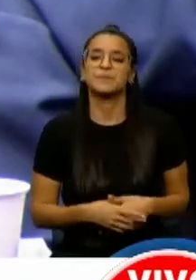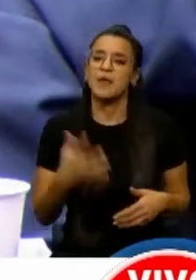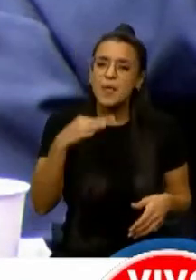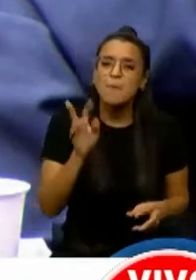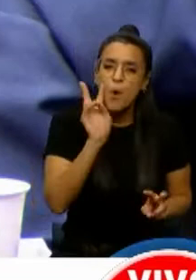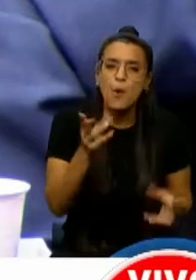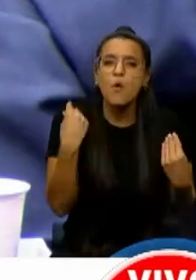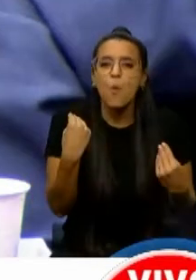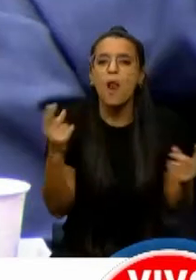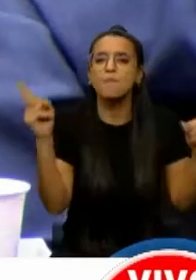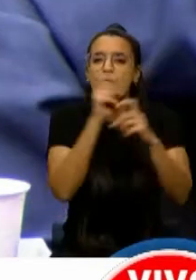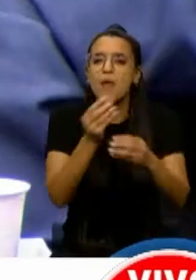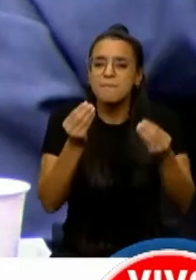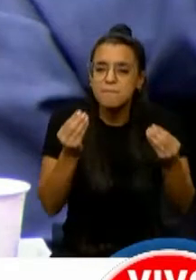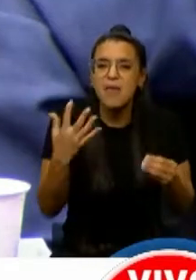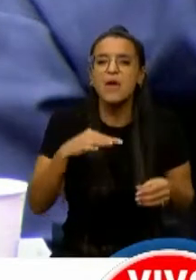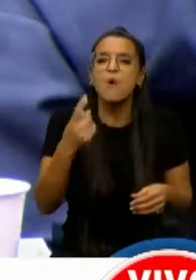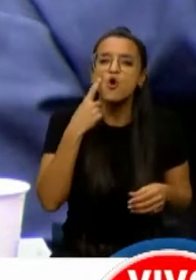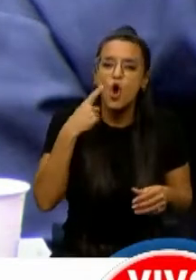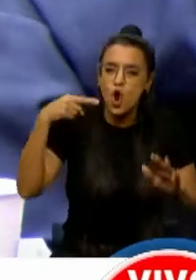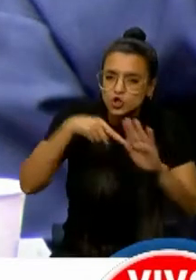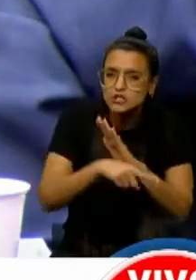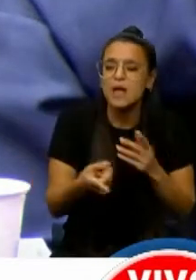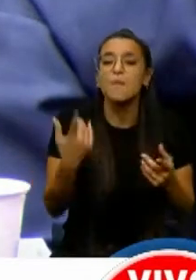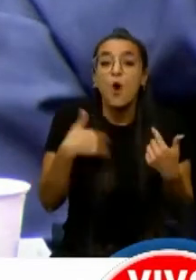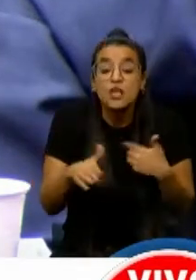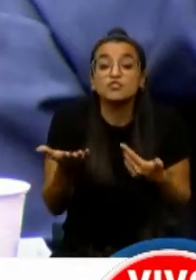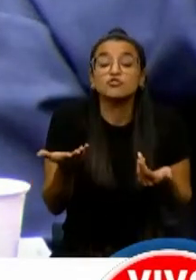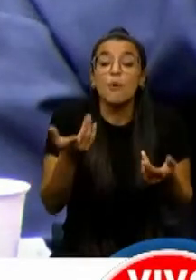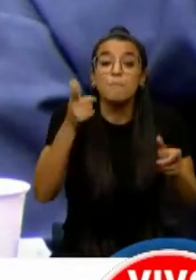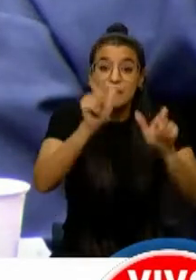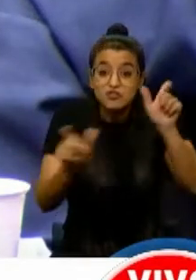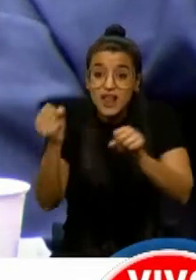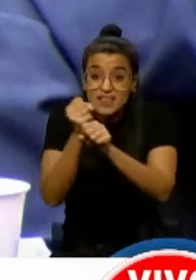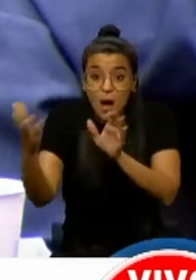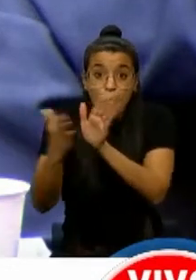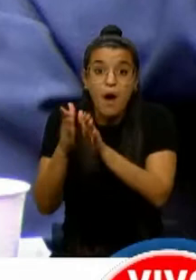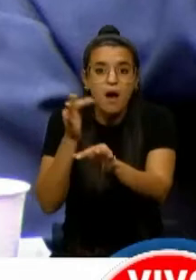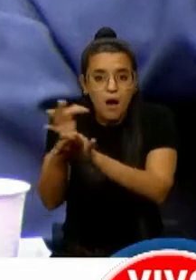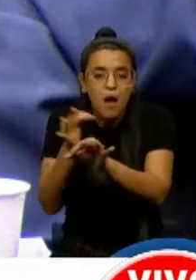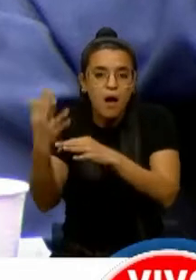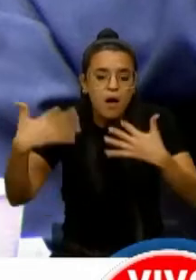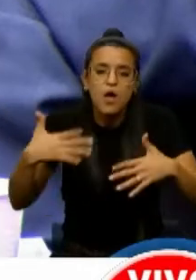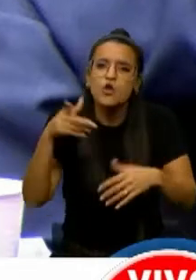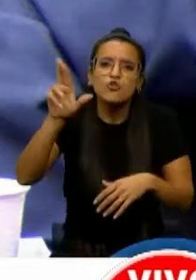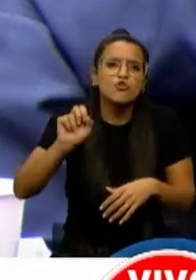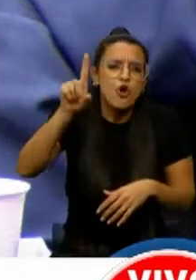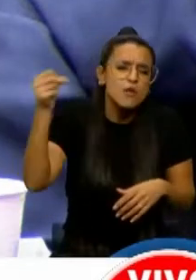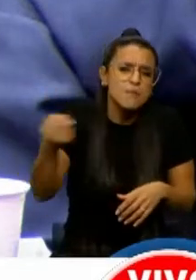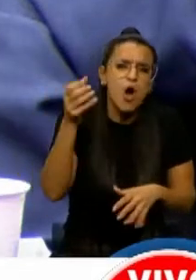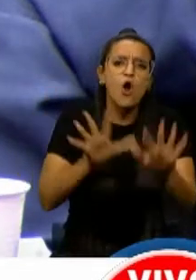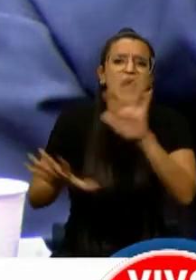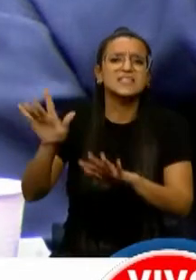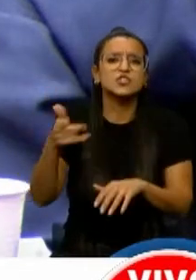Tenemos que ver cuál es la problemática, tenemos que conocerlos, por eso hay que capacitar a los que trabajan con ellos, por eso hay que darle un rol fundamental a las